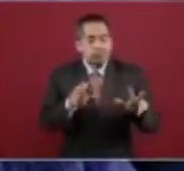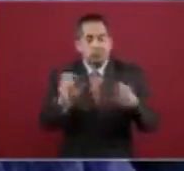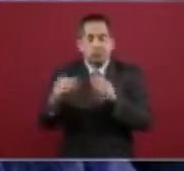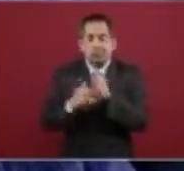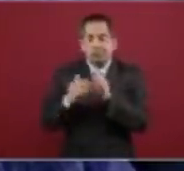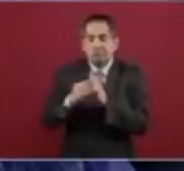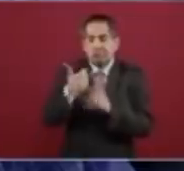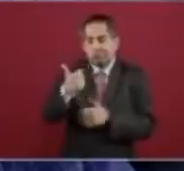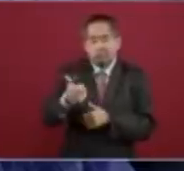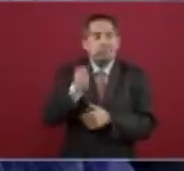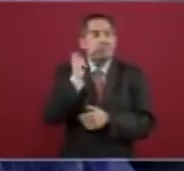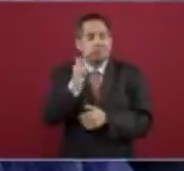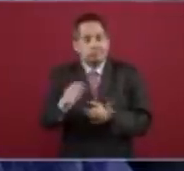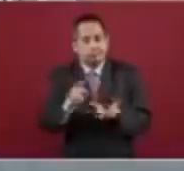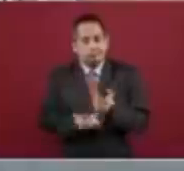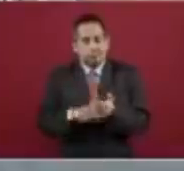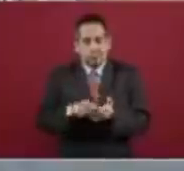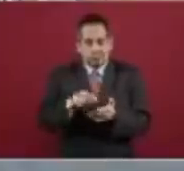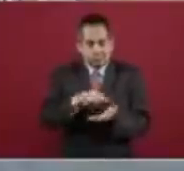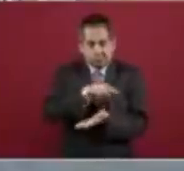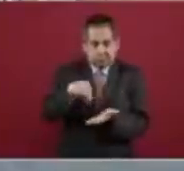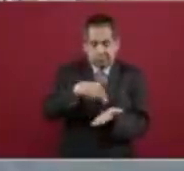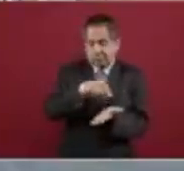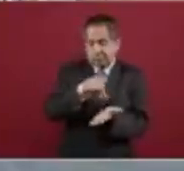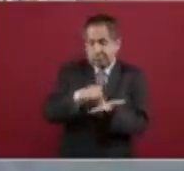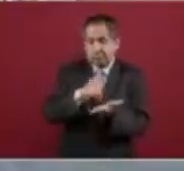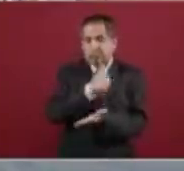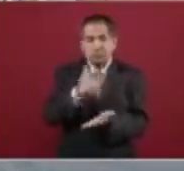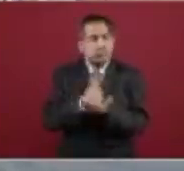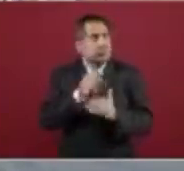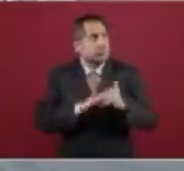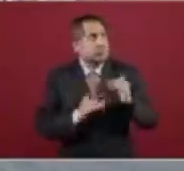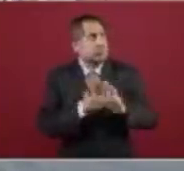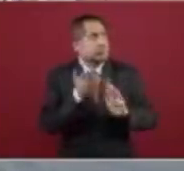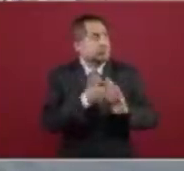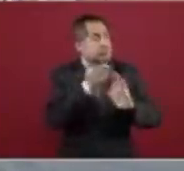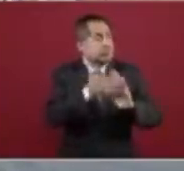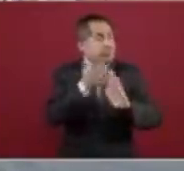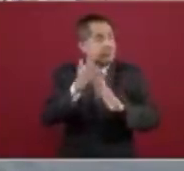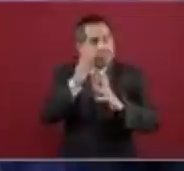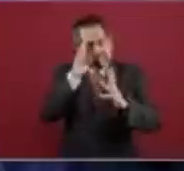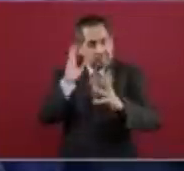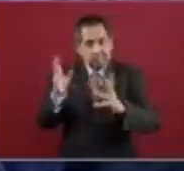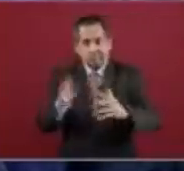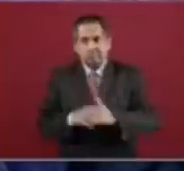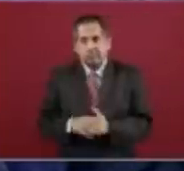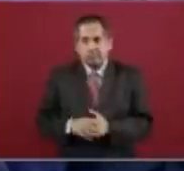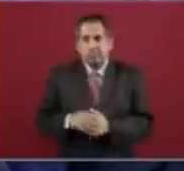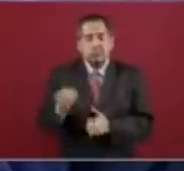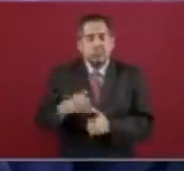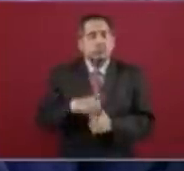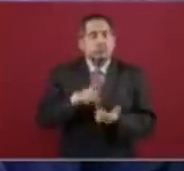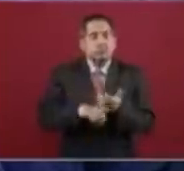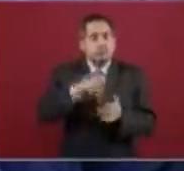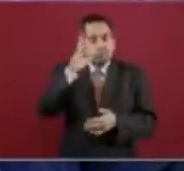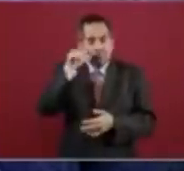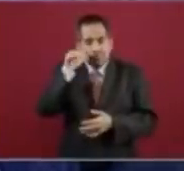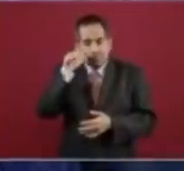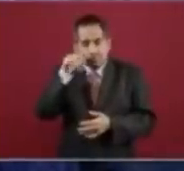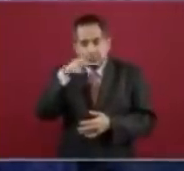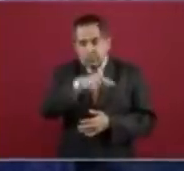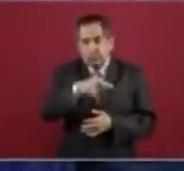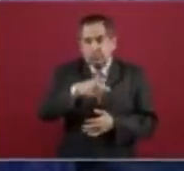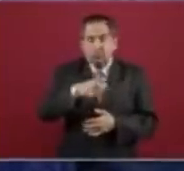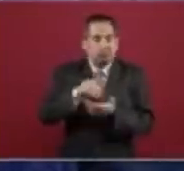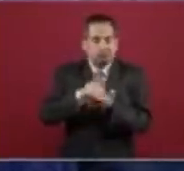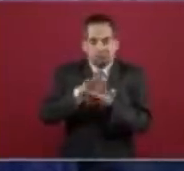de pesos solamente en el centro de la ciudad por hacer más casas. Aunque no lo crean, en Los Mochis se